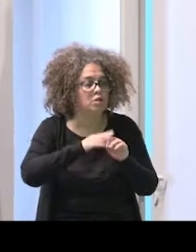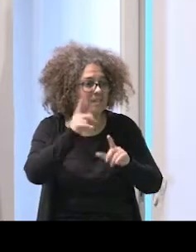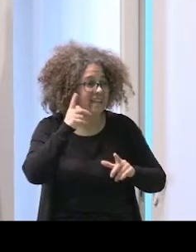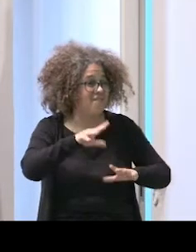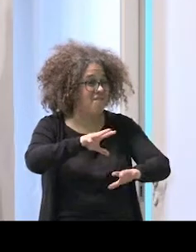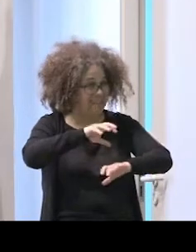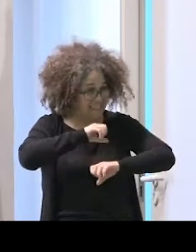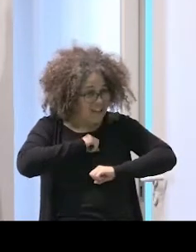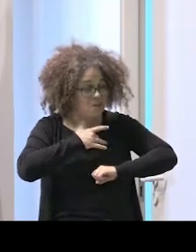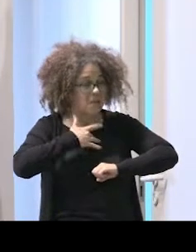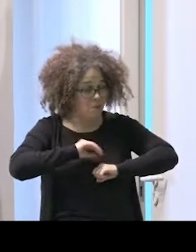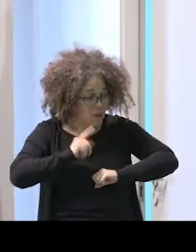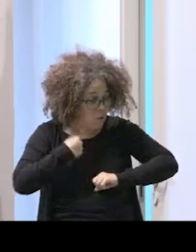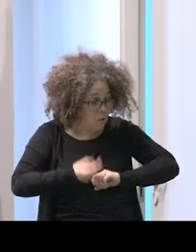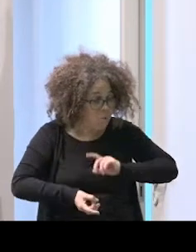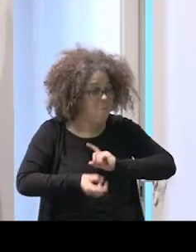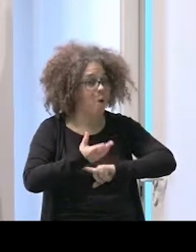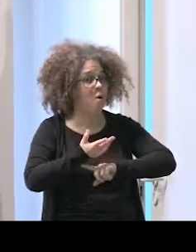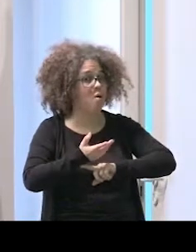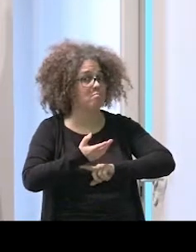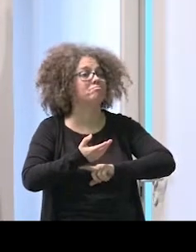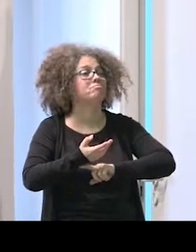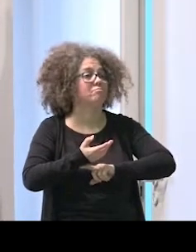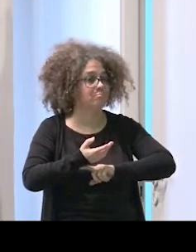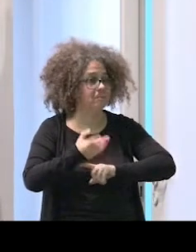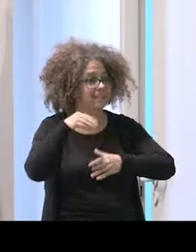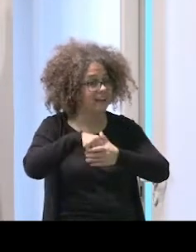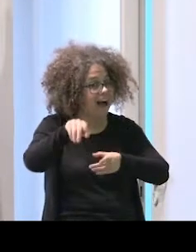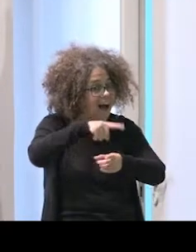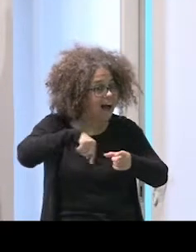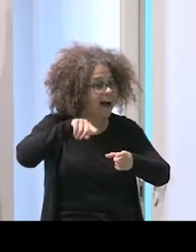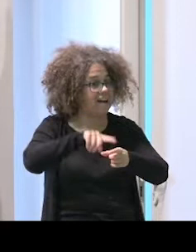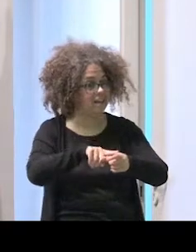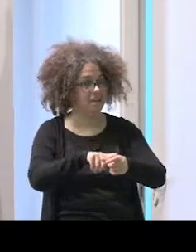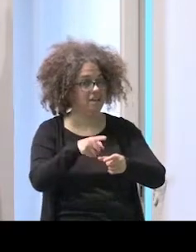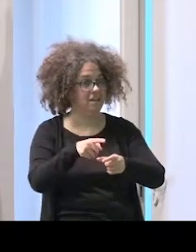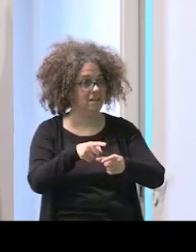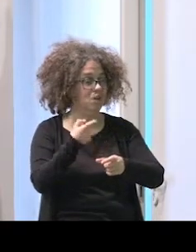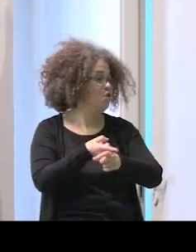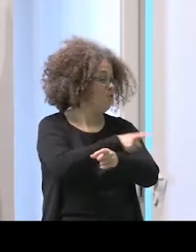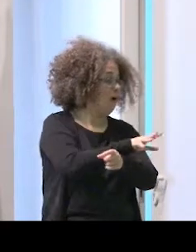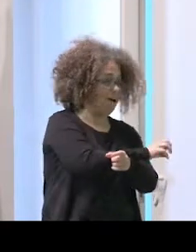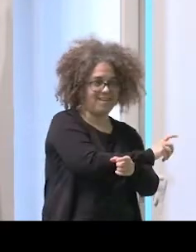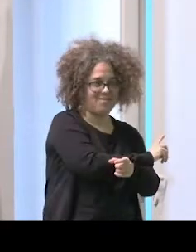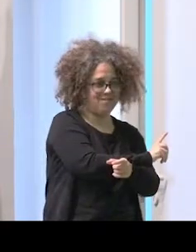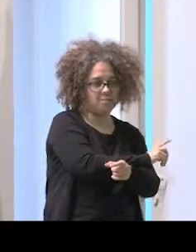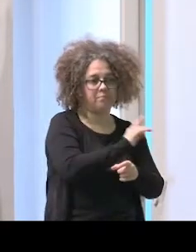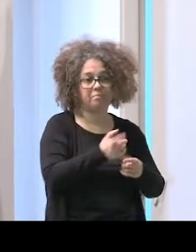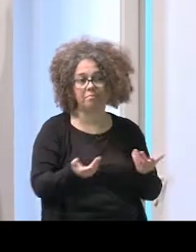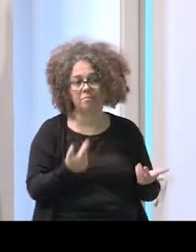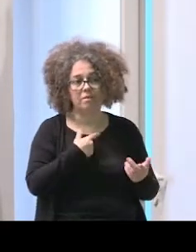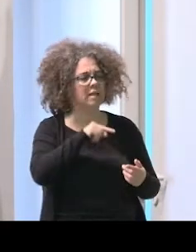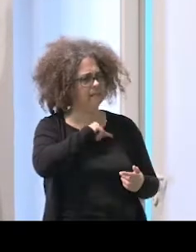citomegalovirus, que a lo mejor van a desarrollar una sordera posterior, está en esta categoría. Los sintomáticos son más fáciles porque